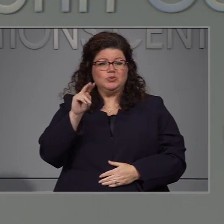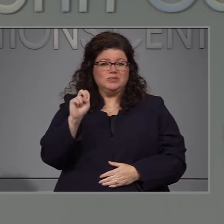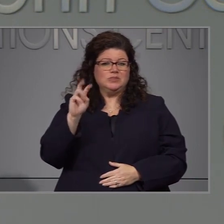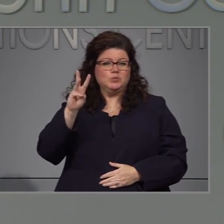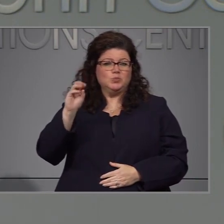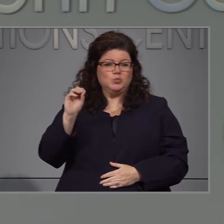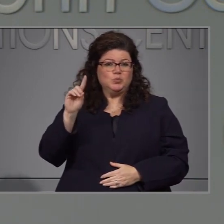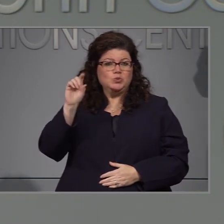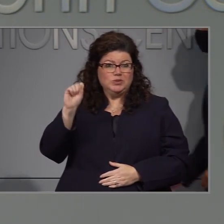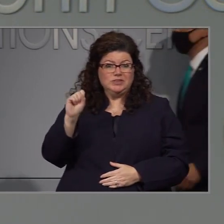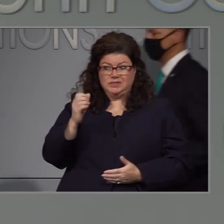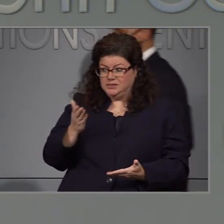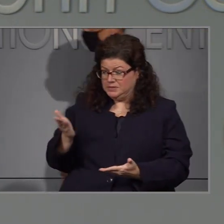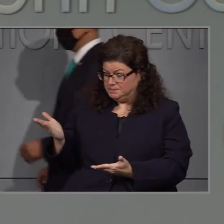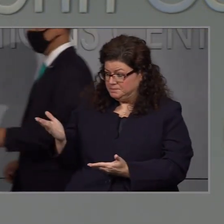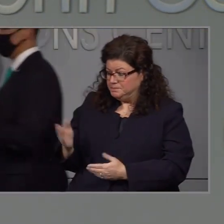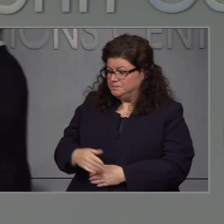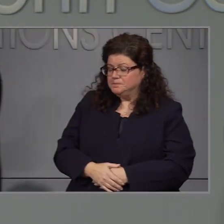Wood.